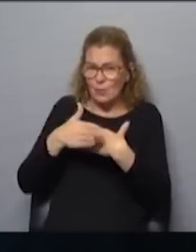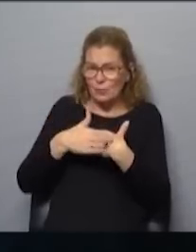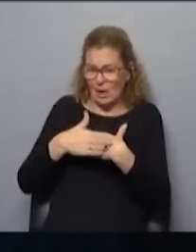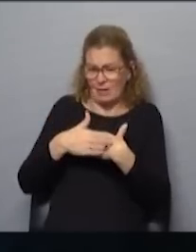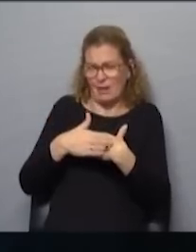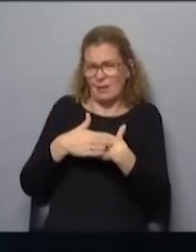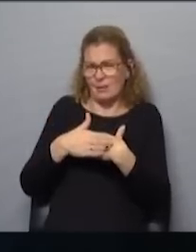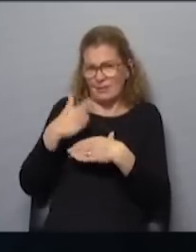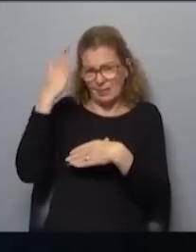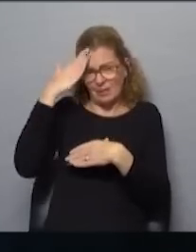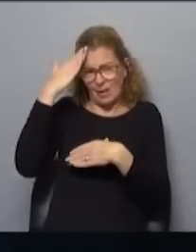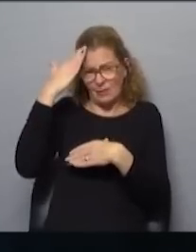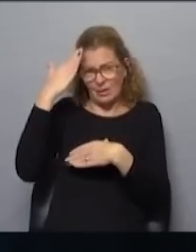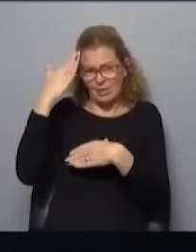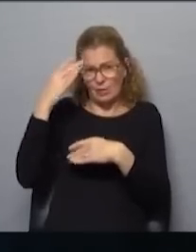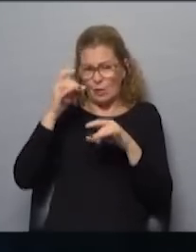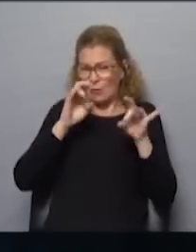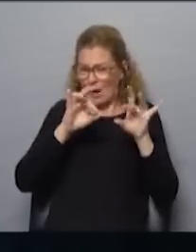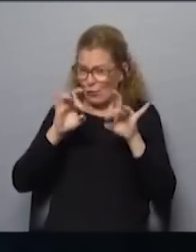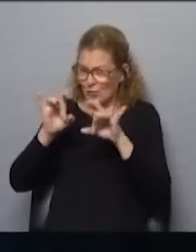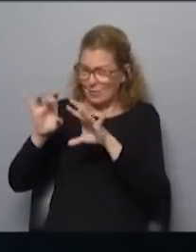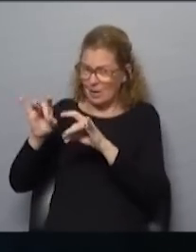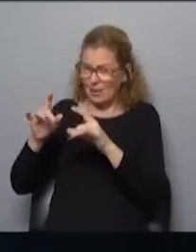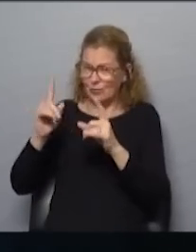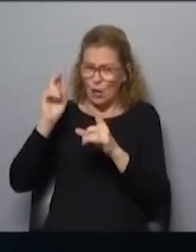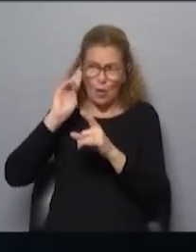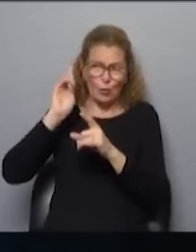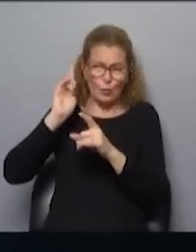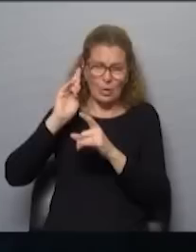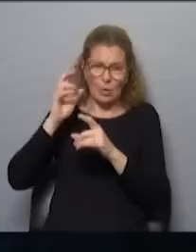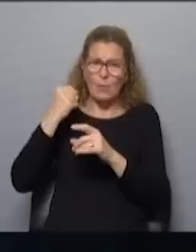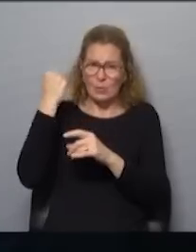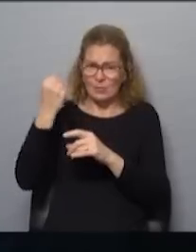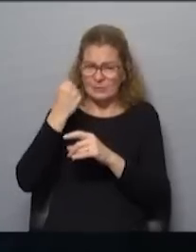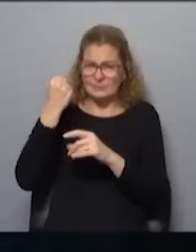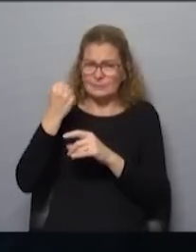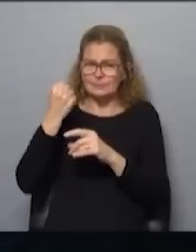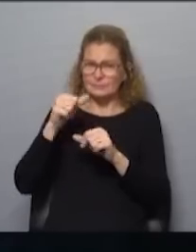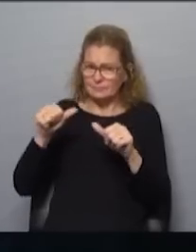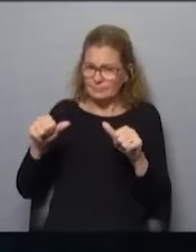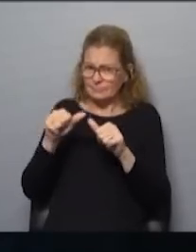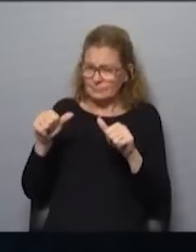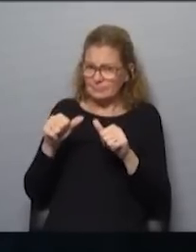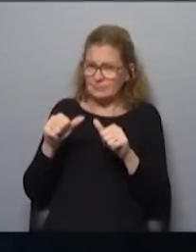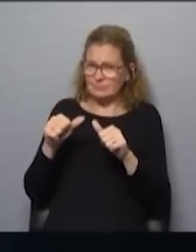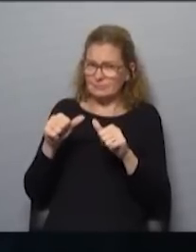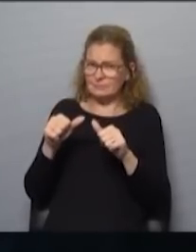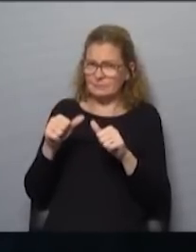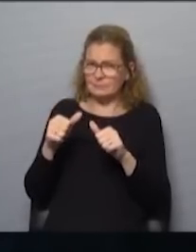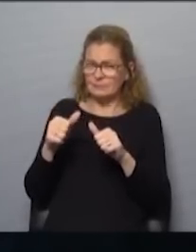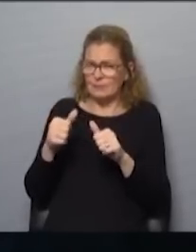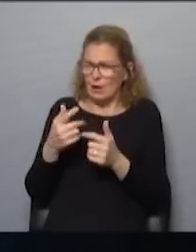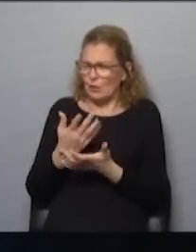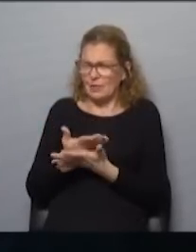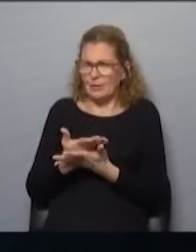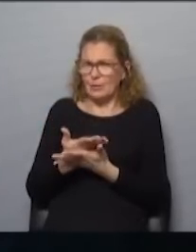sabe que produce una contaminación acústica severa entonces ellos y este 5 sin